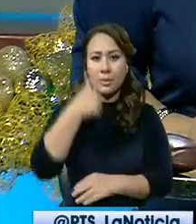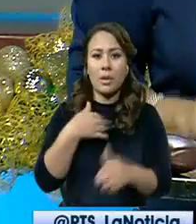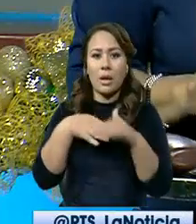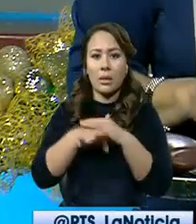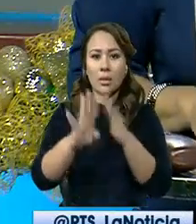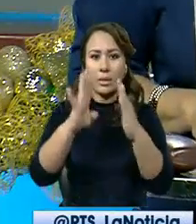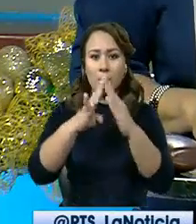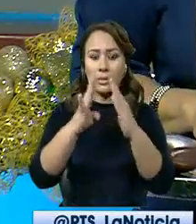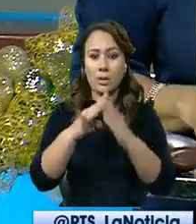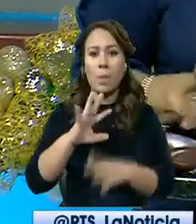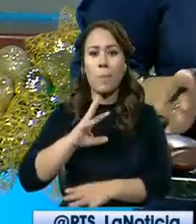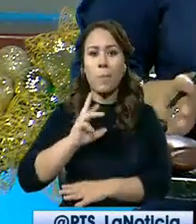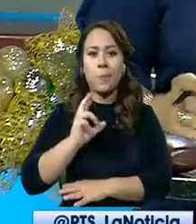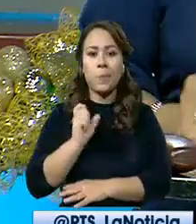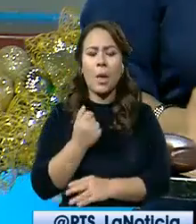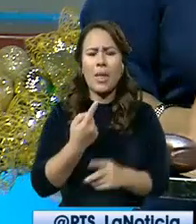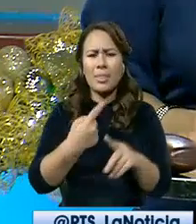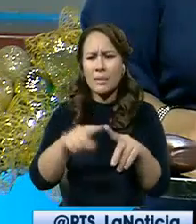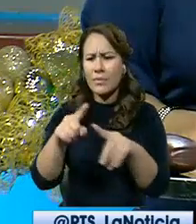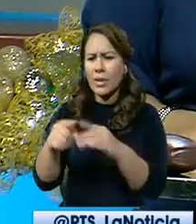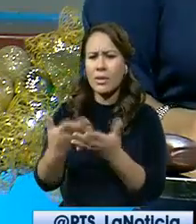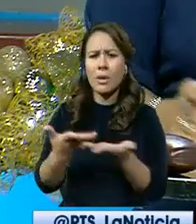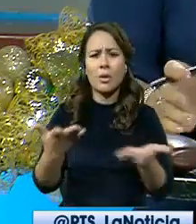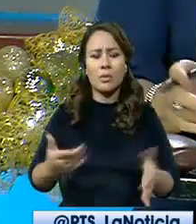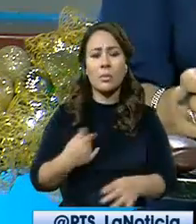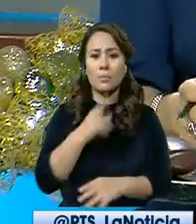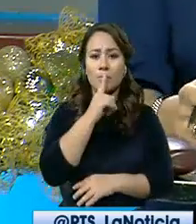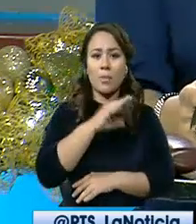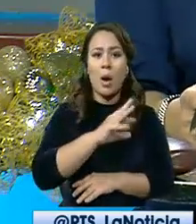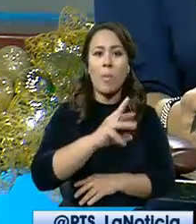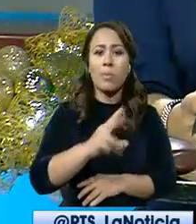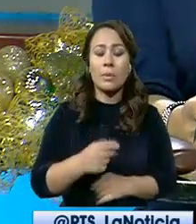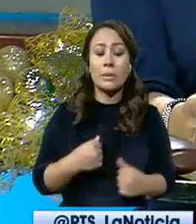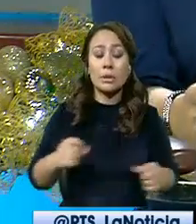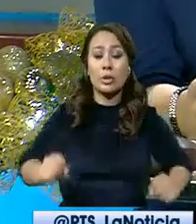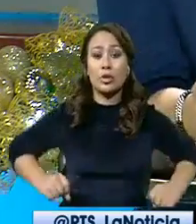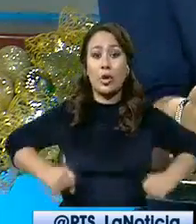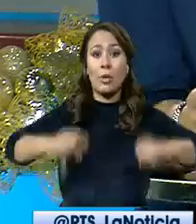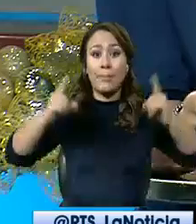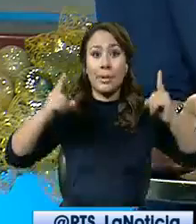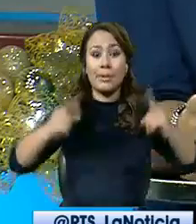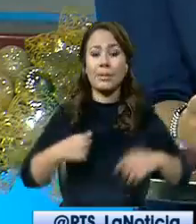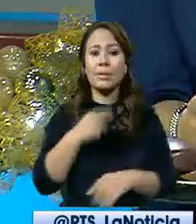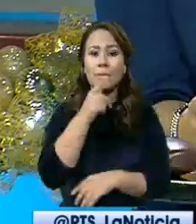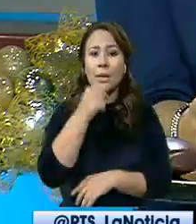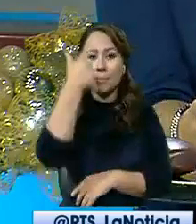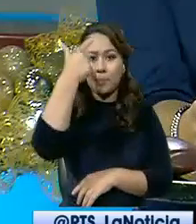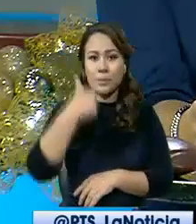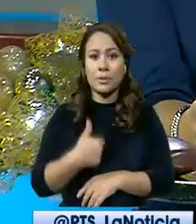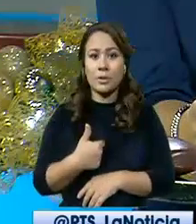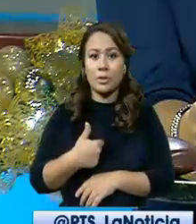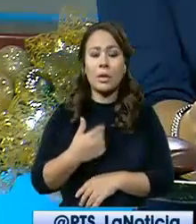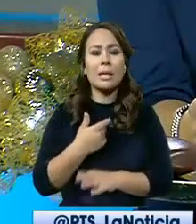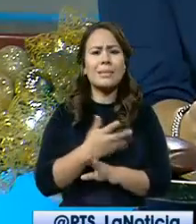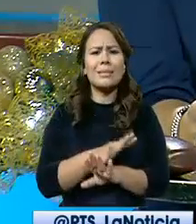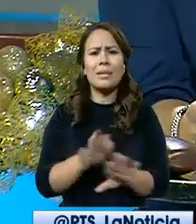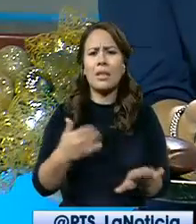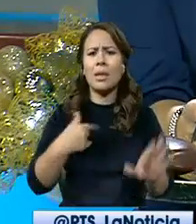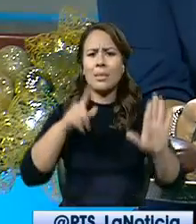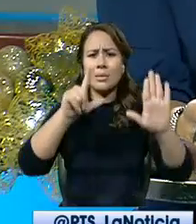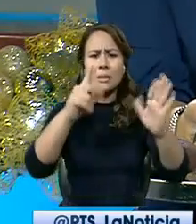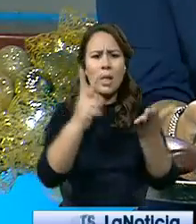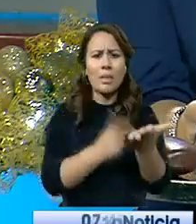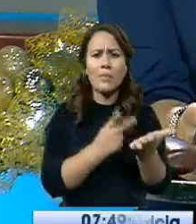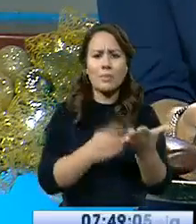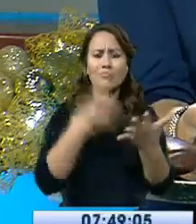vivienda y sustraerse varios artículos. Lo que llama la atención es que el individuo registra ya